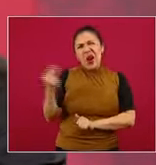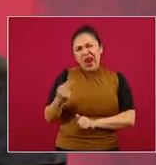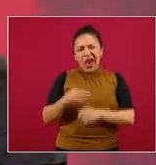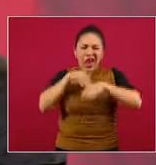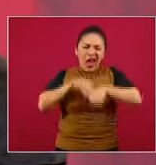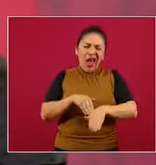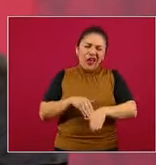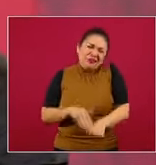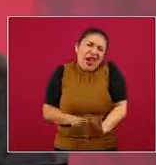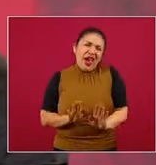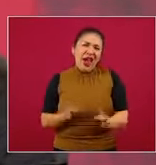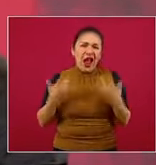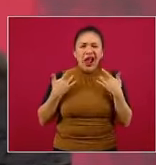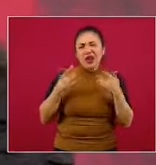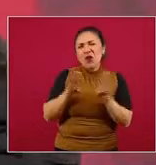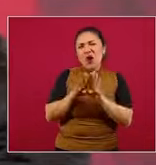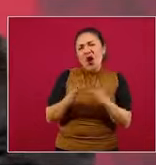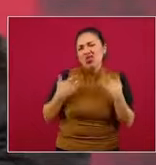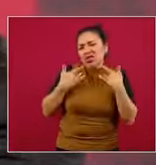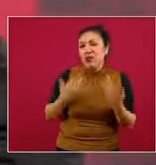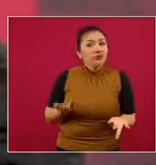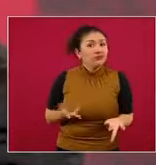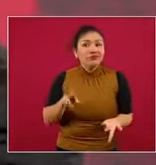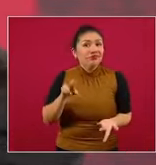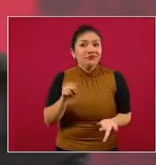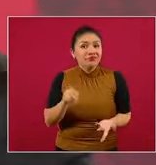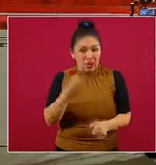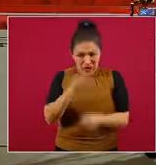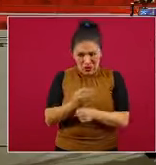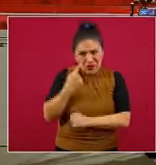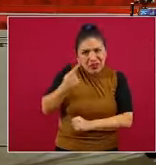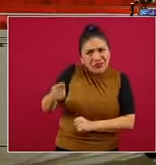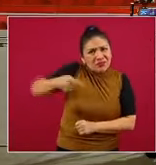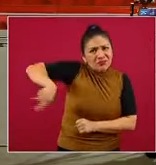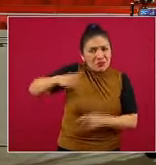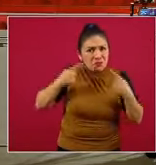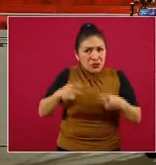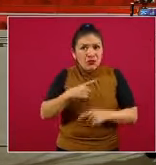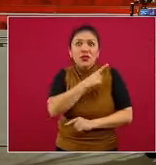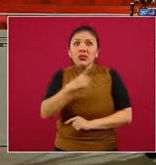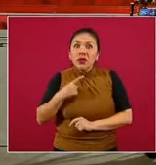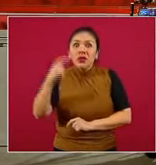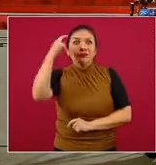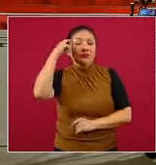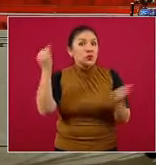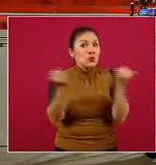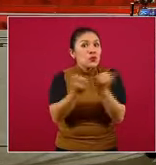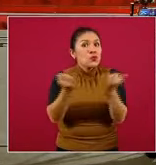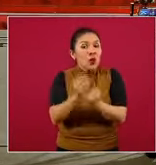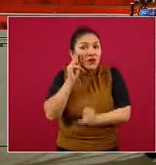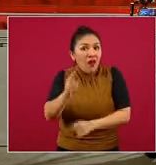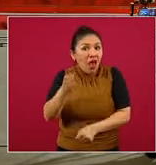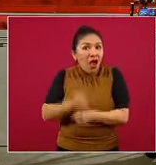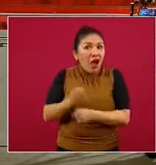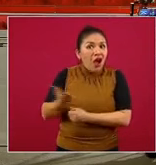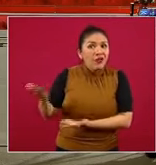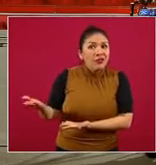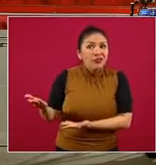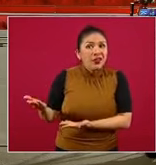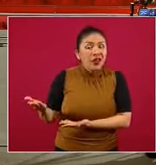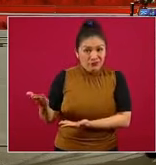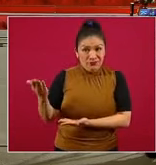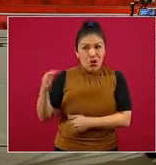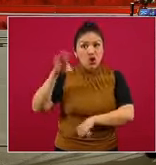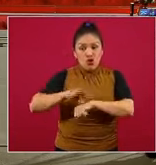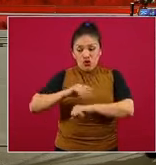disciplina a estas medidas. Ahorita, por ejemplo, la sociedad debe reaccionar también frente a esto. Es decir, el